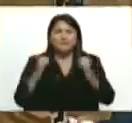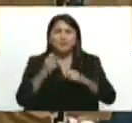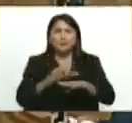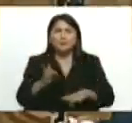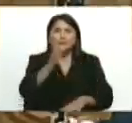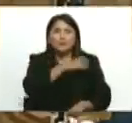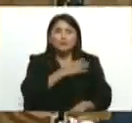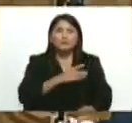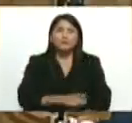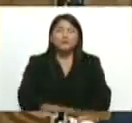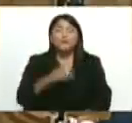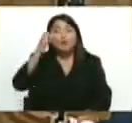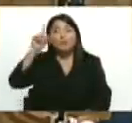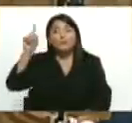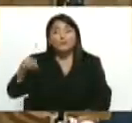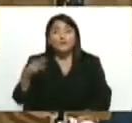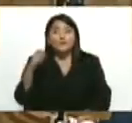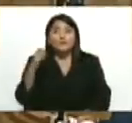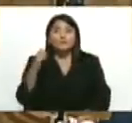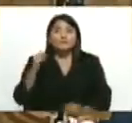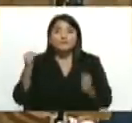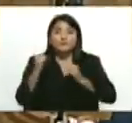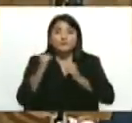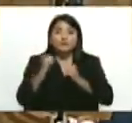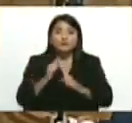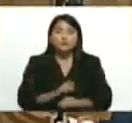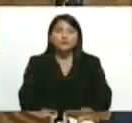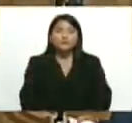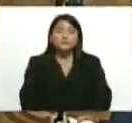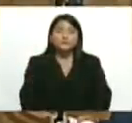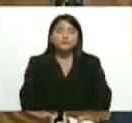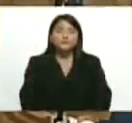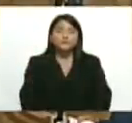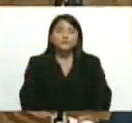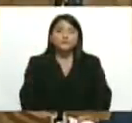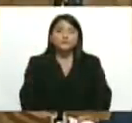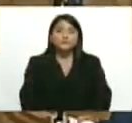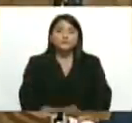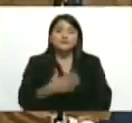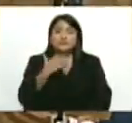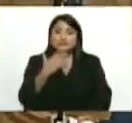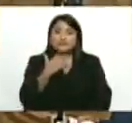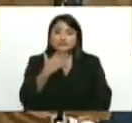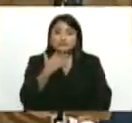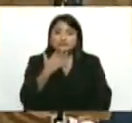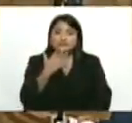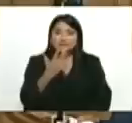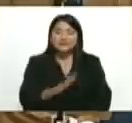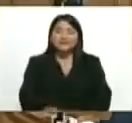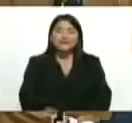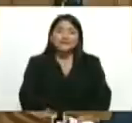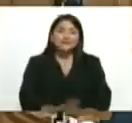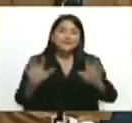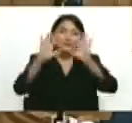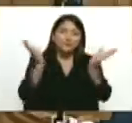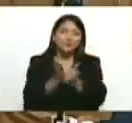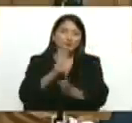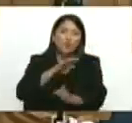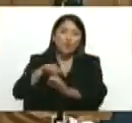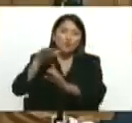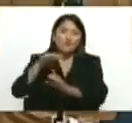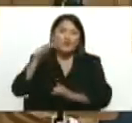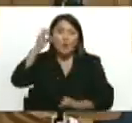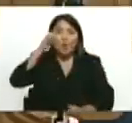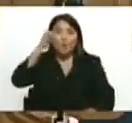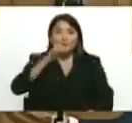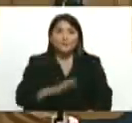lamentablemente europeos muertos por olas de frío. Pero casi parece la venganza de la naturaleza contra la barbarie que ellos perpetraron aquí. Bajó